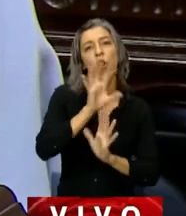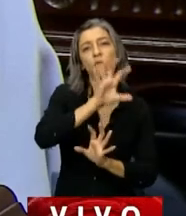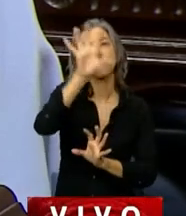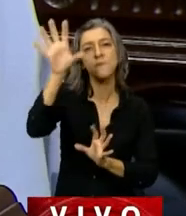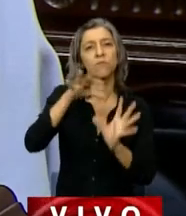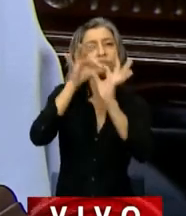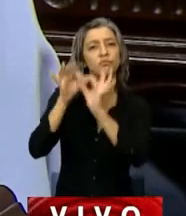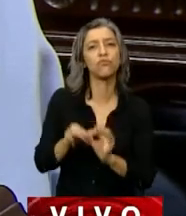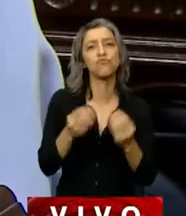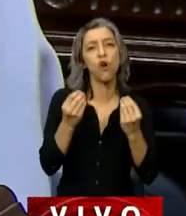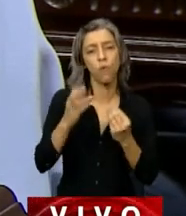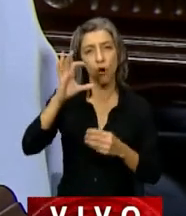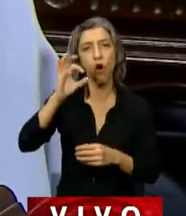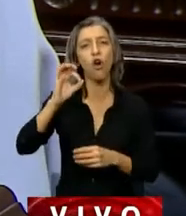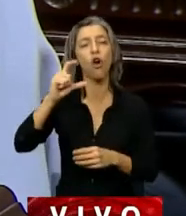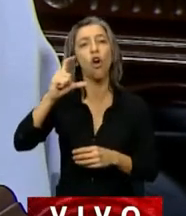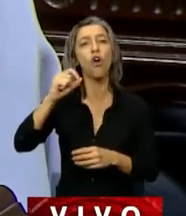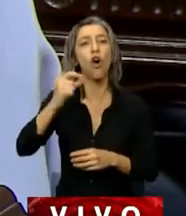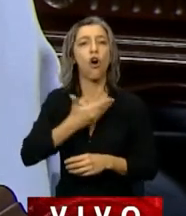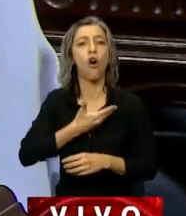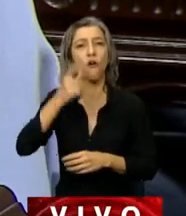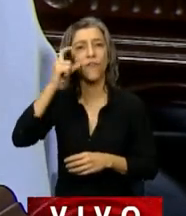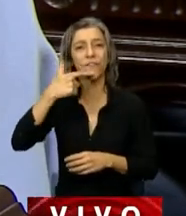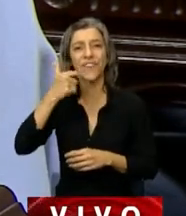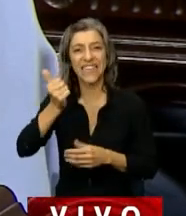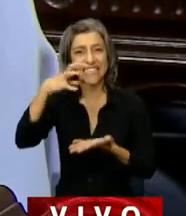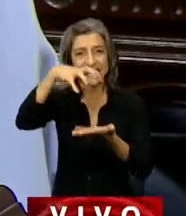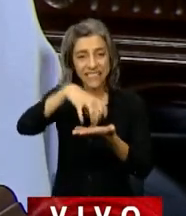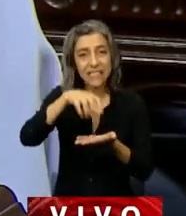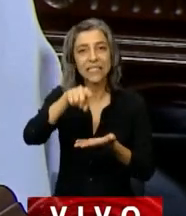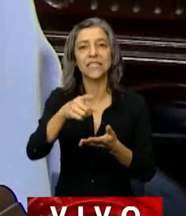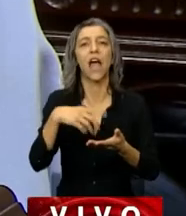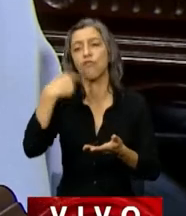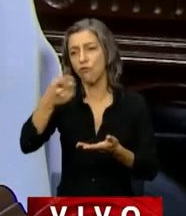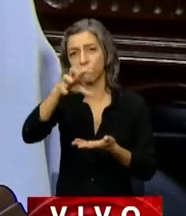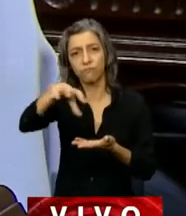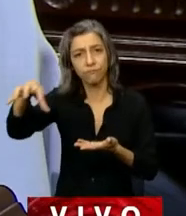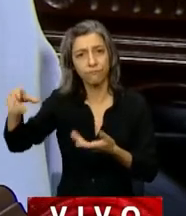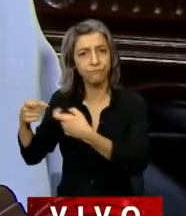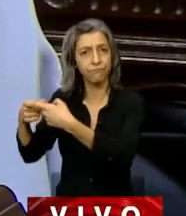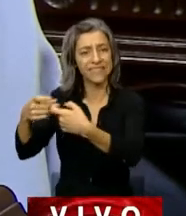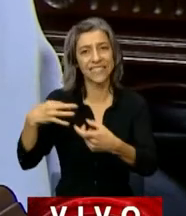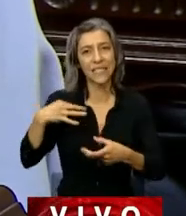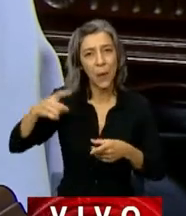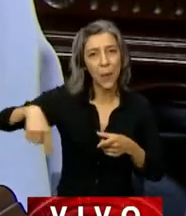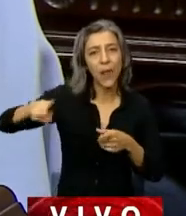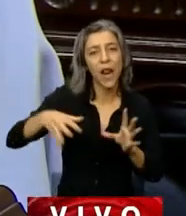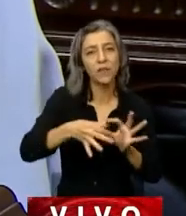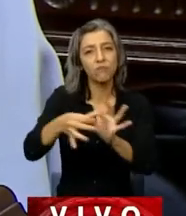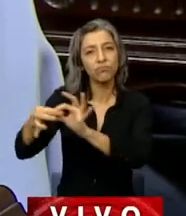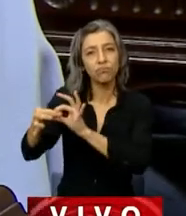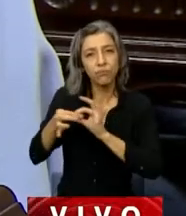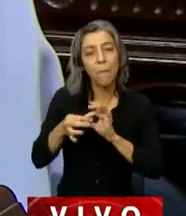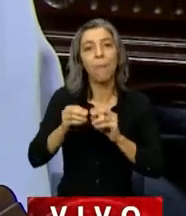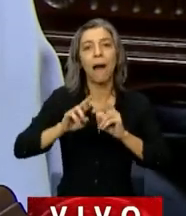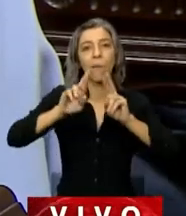COFESA, articulando con organizaciones de la sociedad civil, promoviendo el diseño e implementación de un sistema